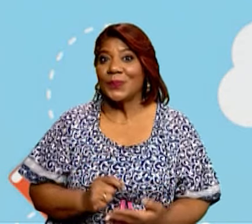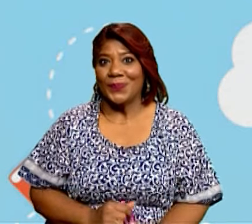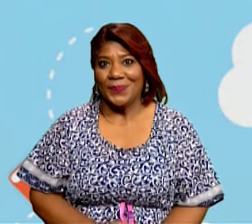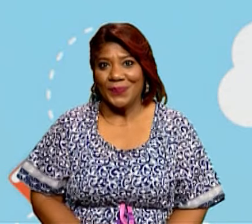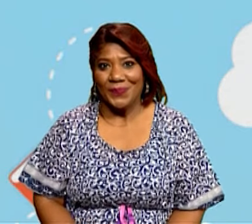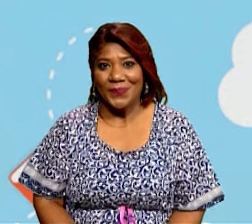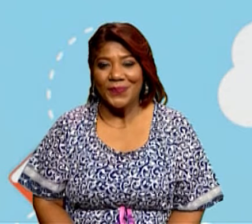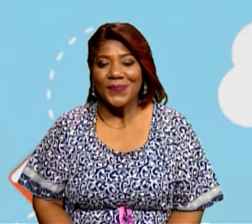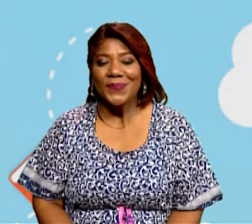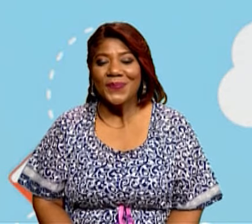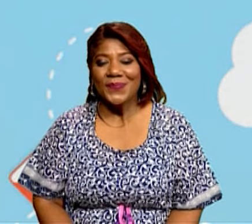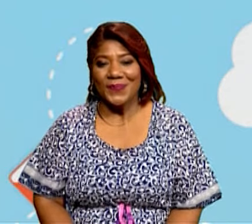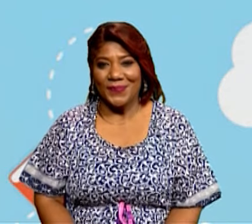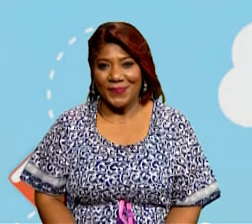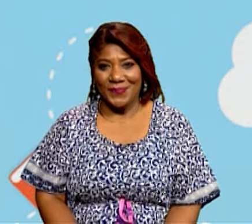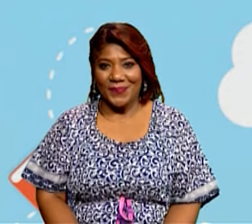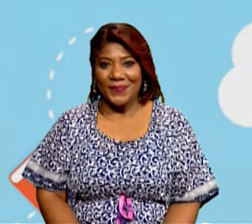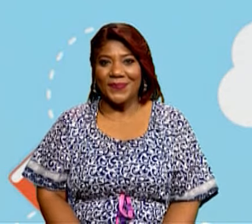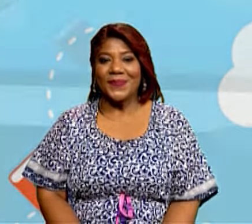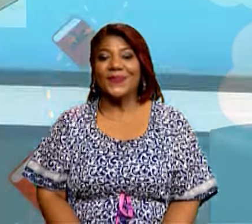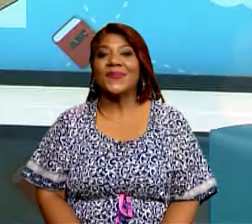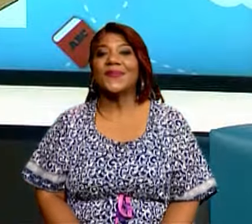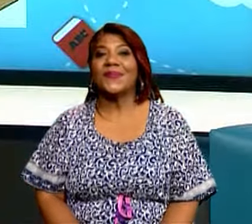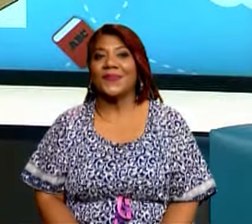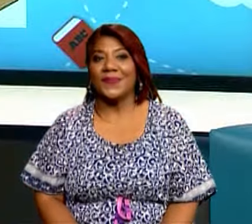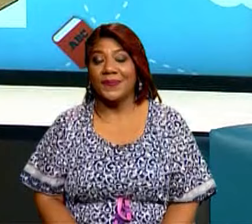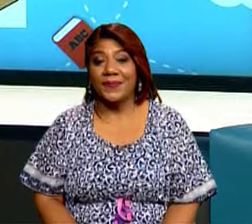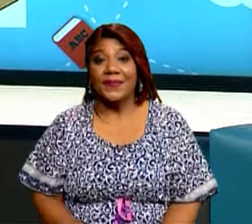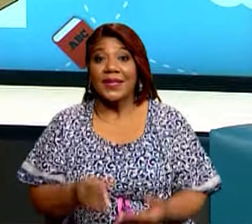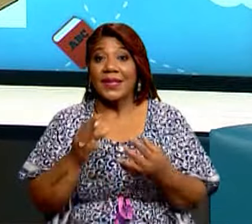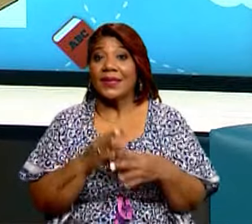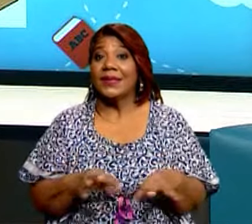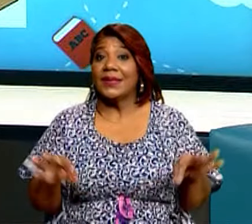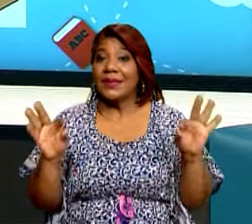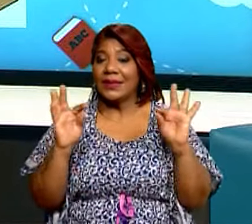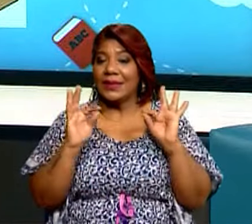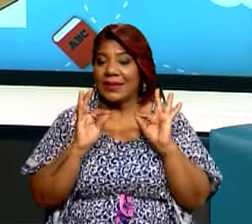uno, donde tú lo quieras colocar, pero teniendo en cuenta que